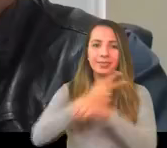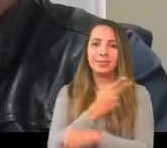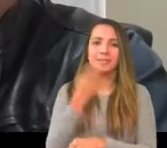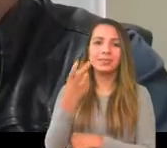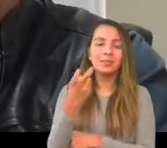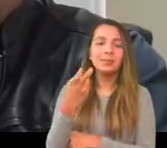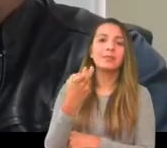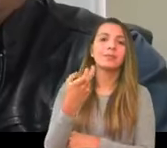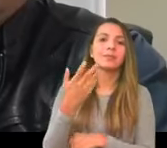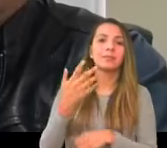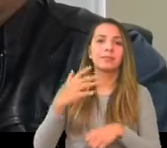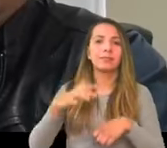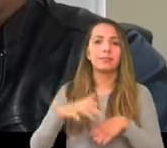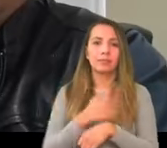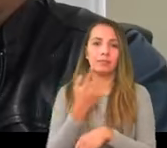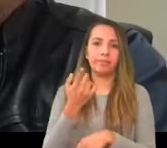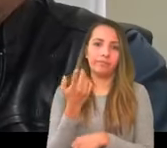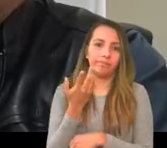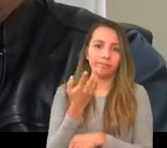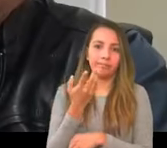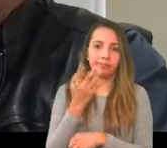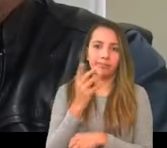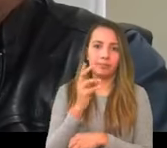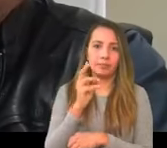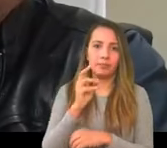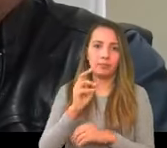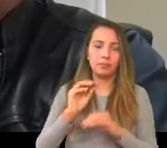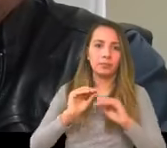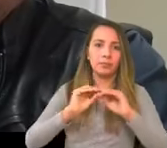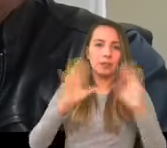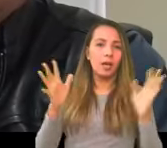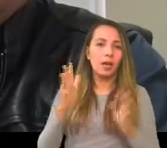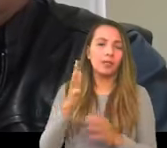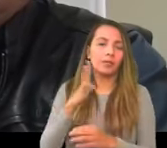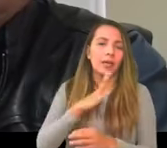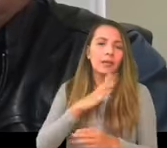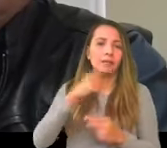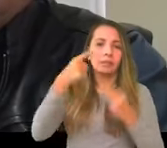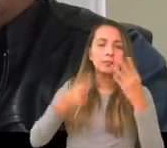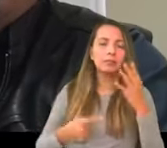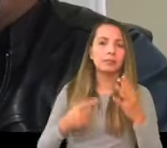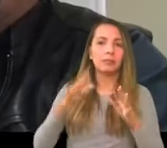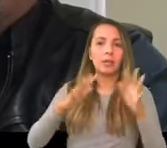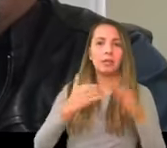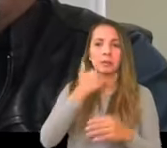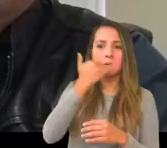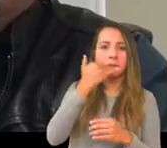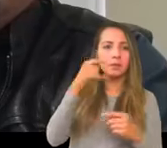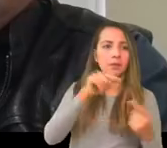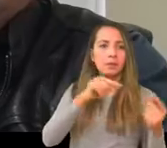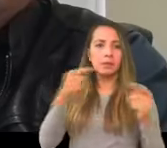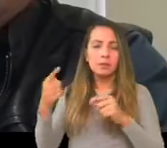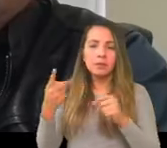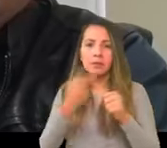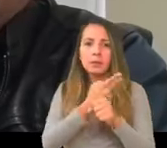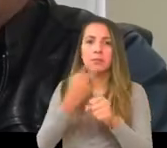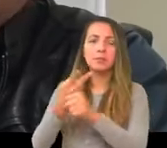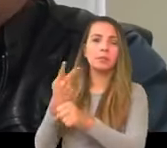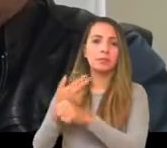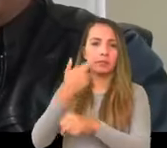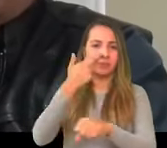reglamentado. Evidentemente, aquí hay situaciones de interpretación y de responsabilidad de parte de la